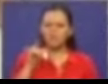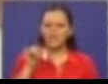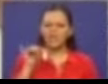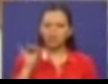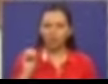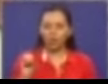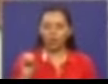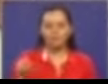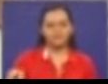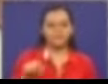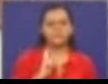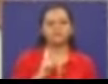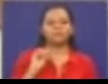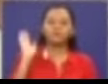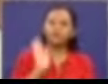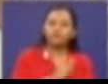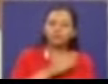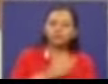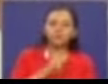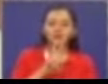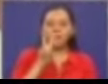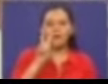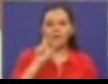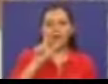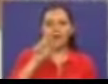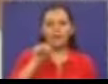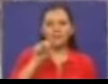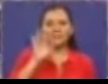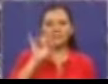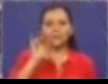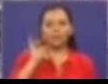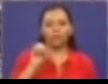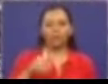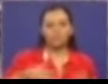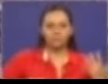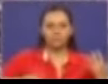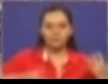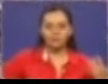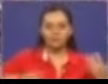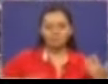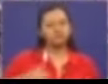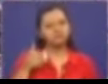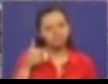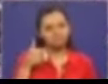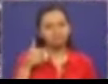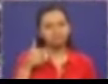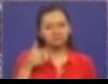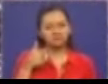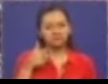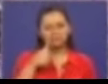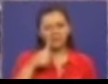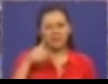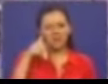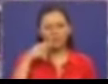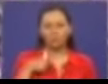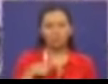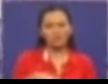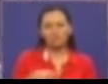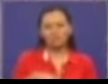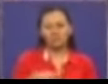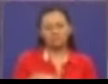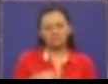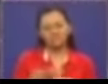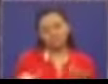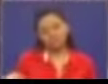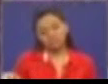música con el trío Valentino, pues fue un momento muy agradable. No tuve ayer tiempo, nunca alcancé el tiempo en el gabinete